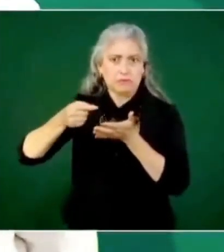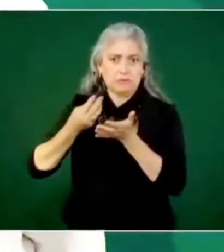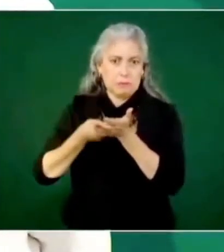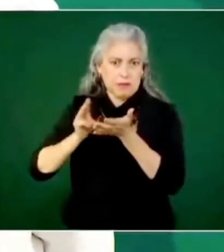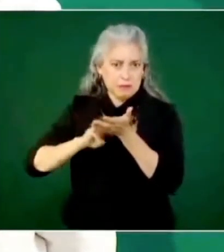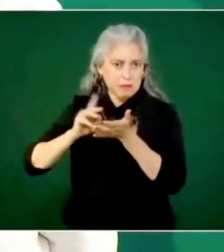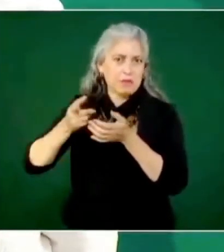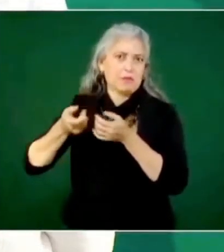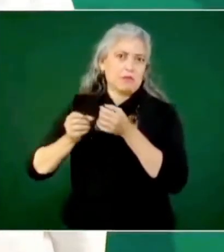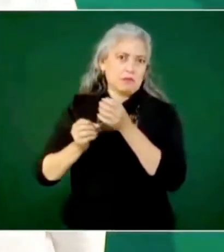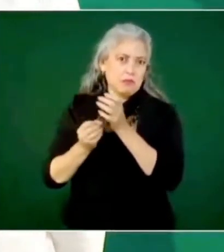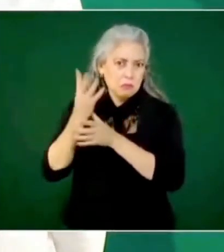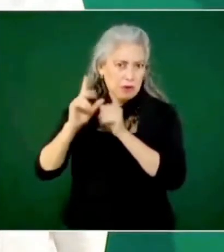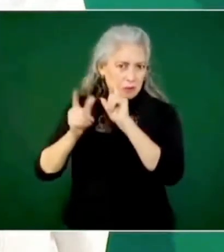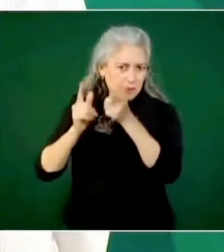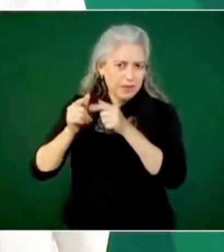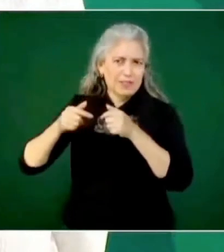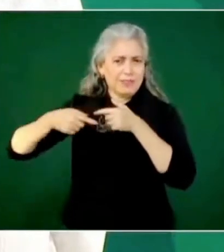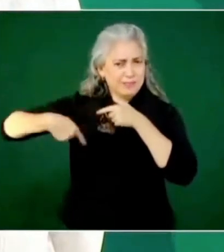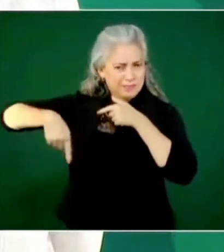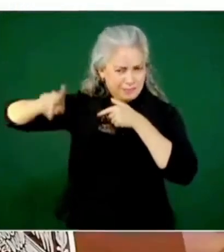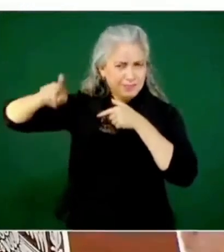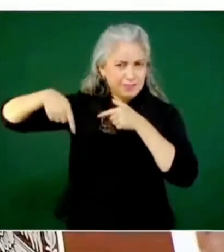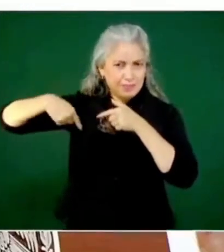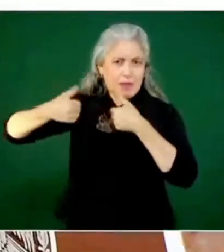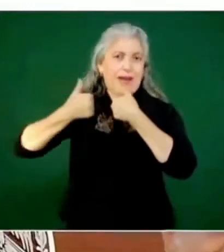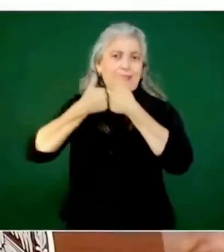Nuevo Laredo es la principal aduana,